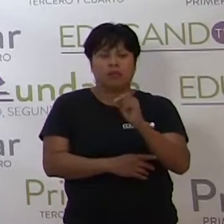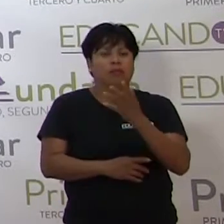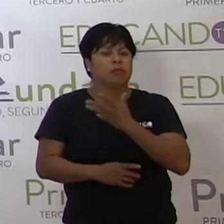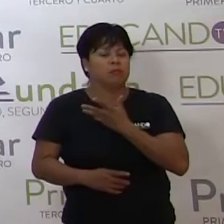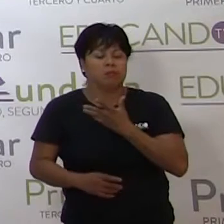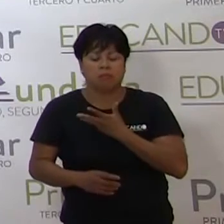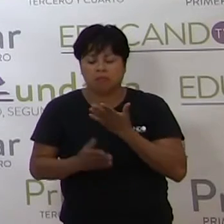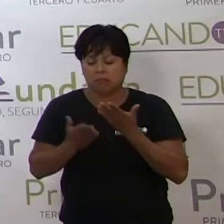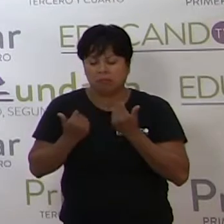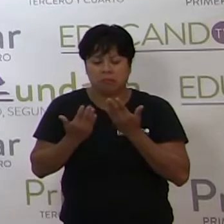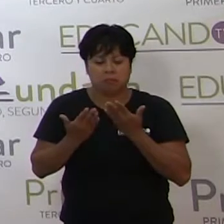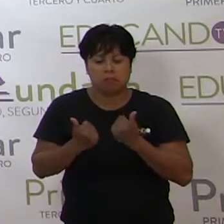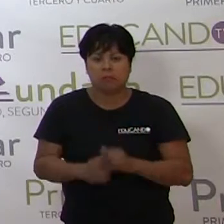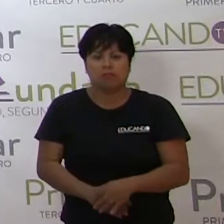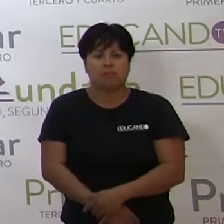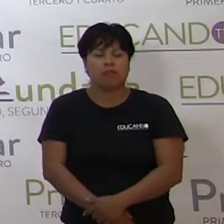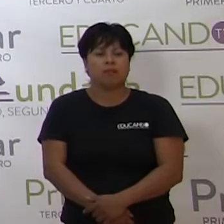tengo